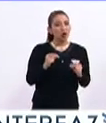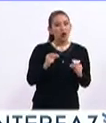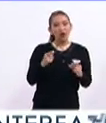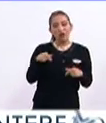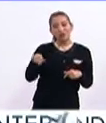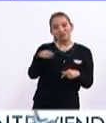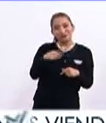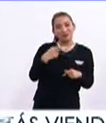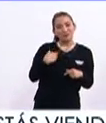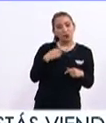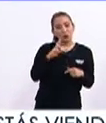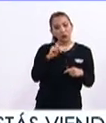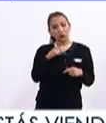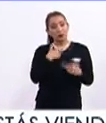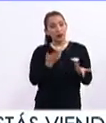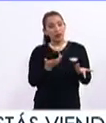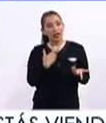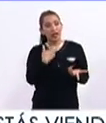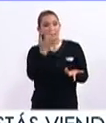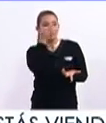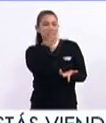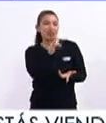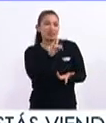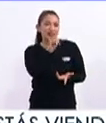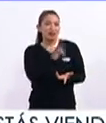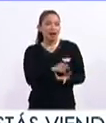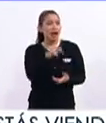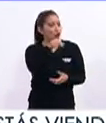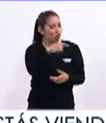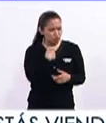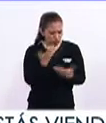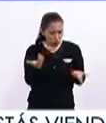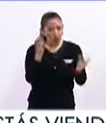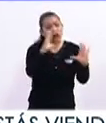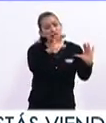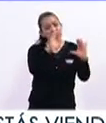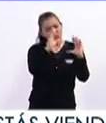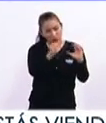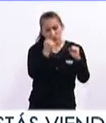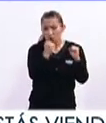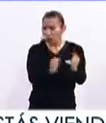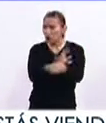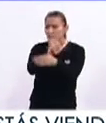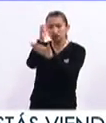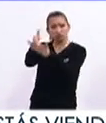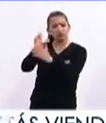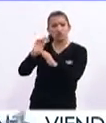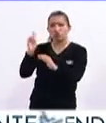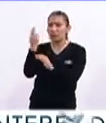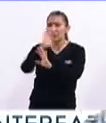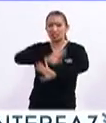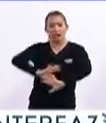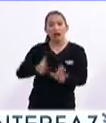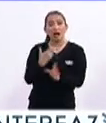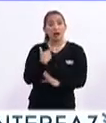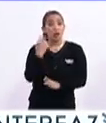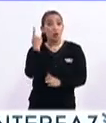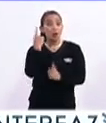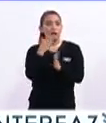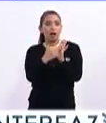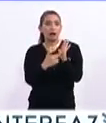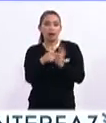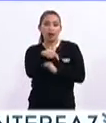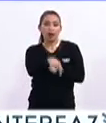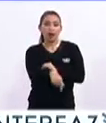a este tipo de cosas, porque les prometen cosas falsas. Sí, ¿no? pasar el examen, que ya aseguraron el ingreso, etcétera. Exacto. Y la única herramienta oficial de la UNAM es